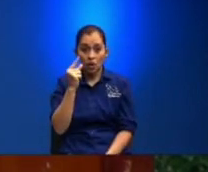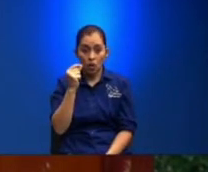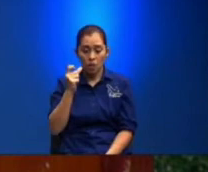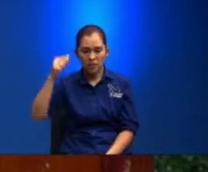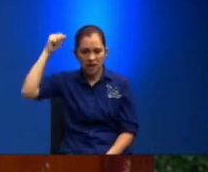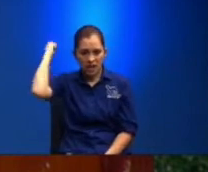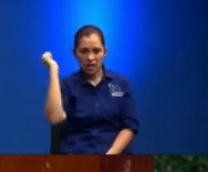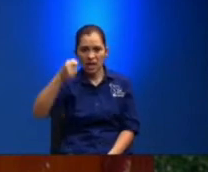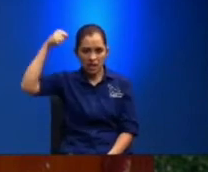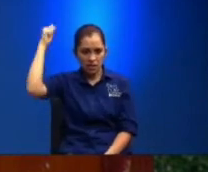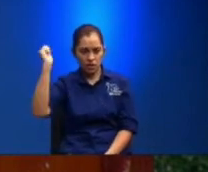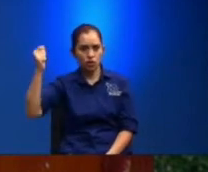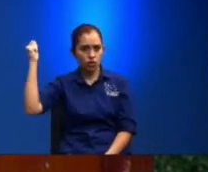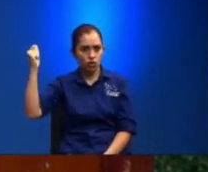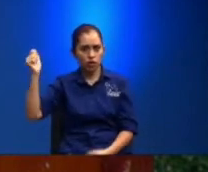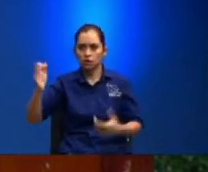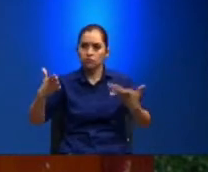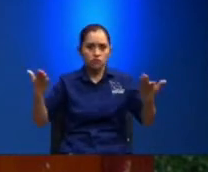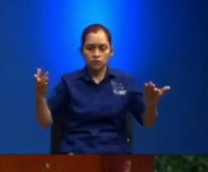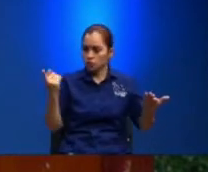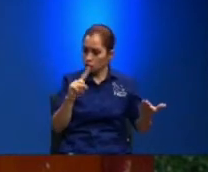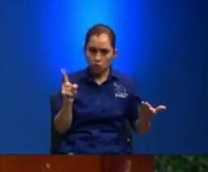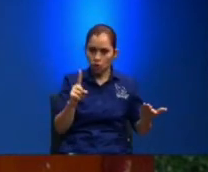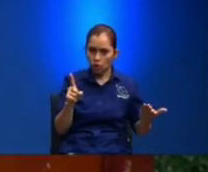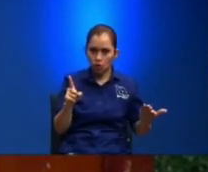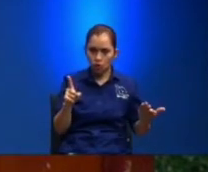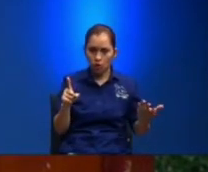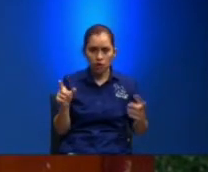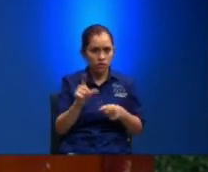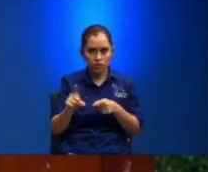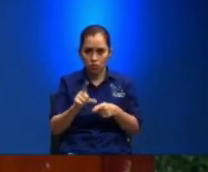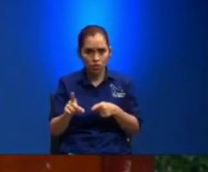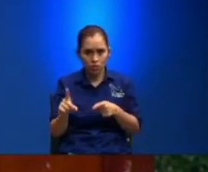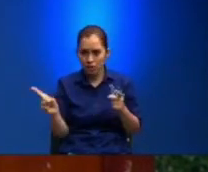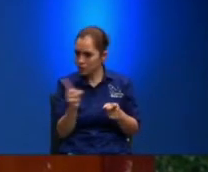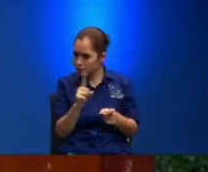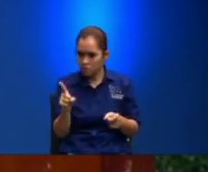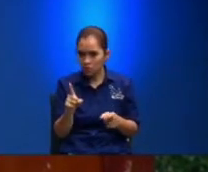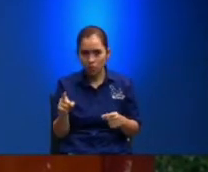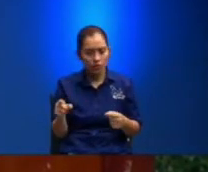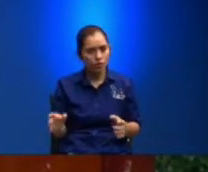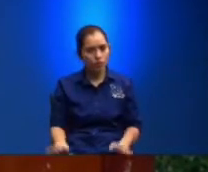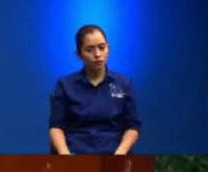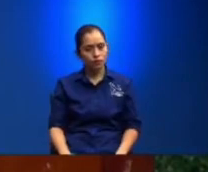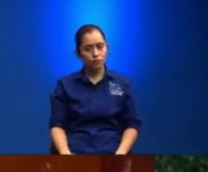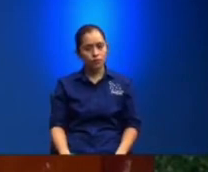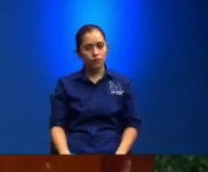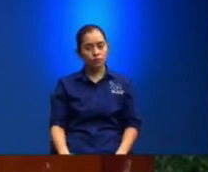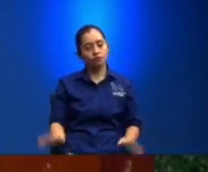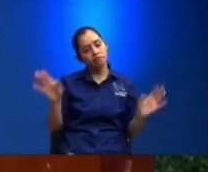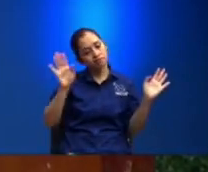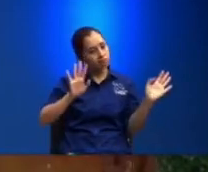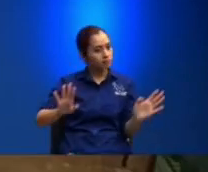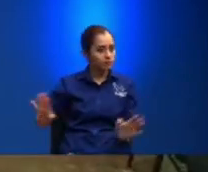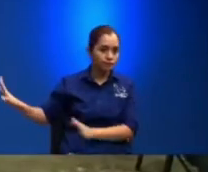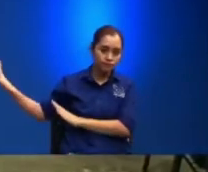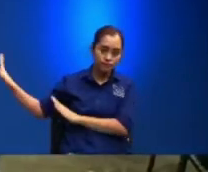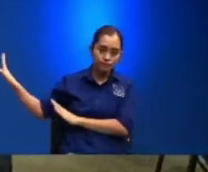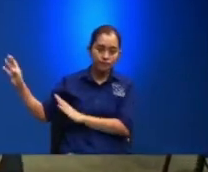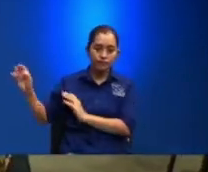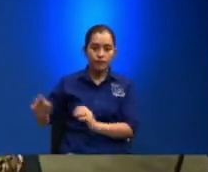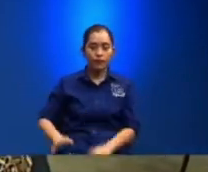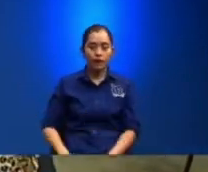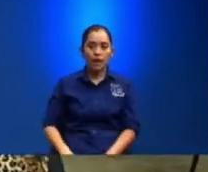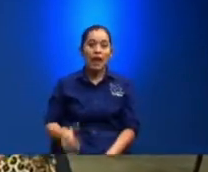porque no puede ser realmente no puede ser pero eso al final de cuentas son ellos lo que yo voy en la